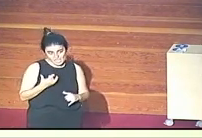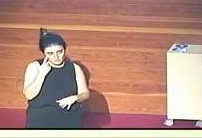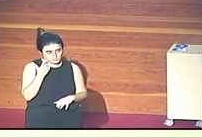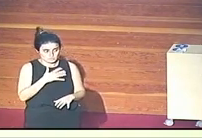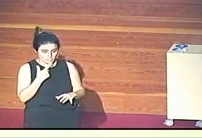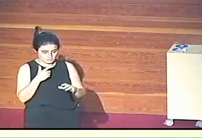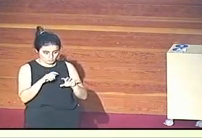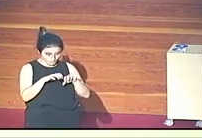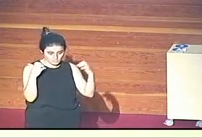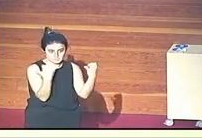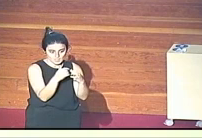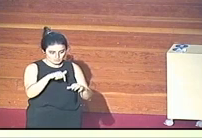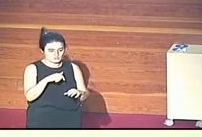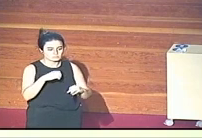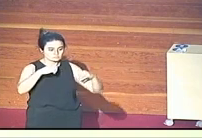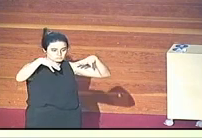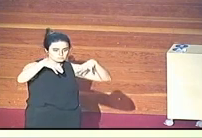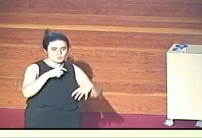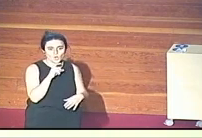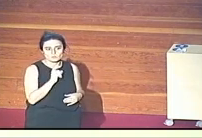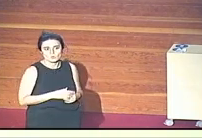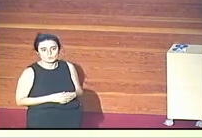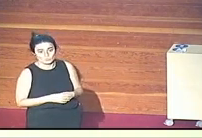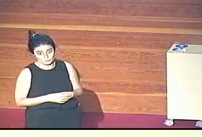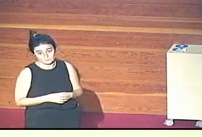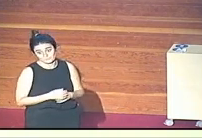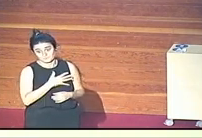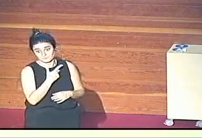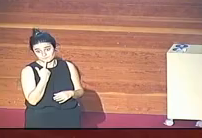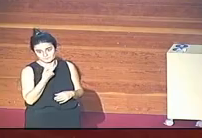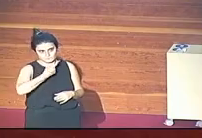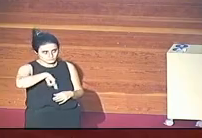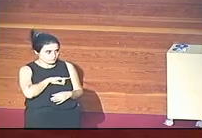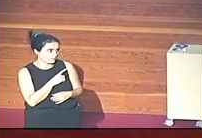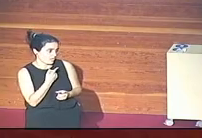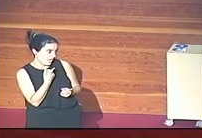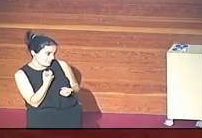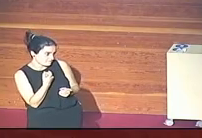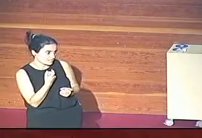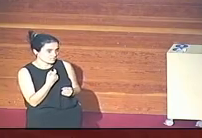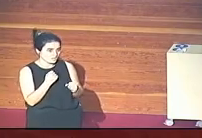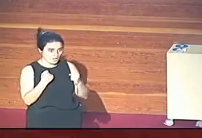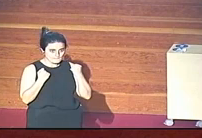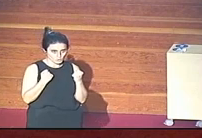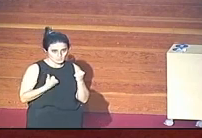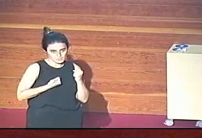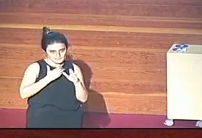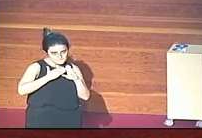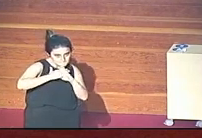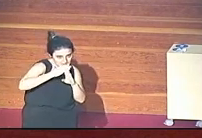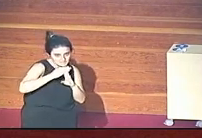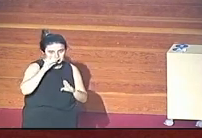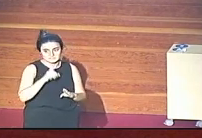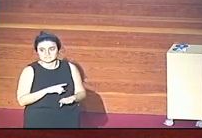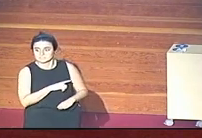estadio cómo se va a iluminar si vamos a necesitar poner contratar más potencia o como qué tipo de